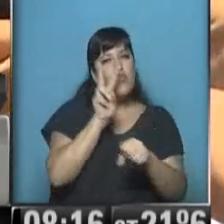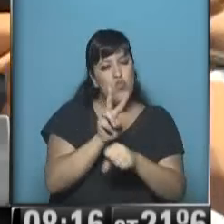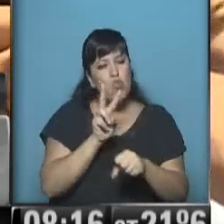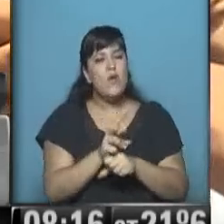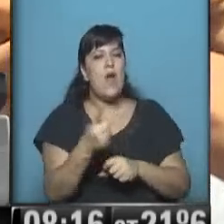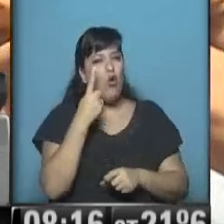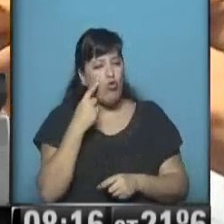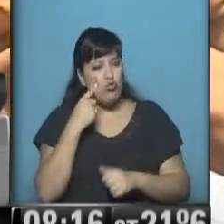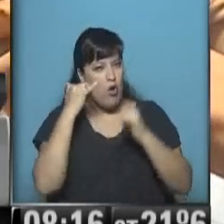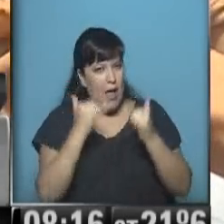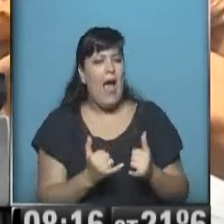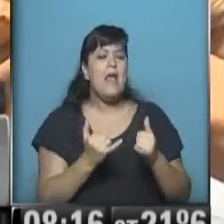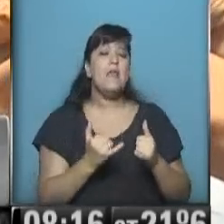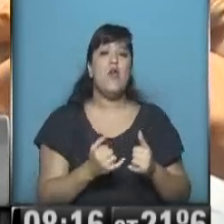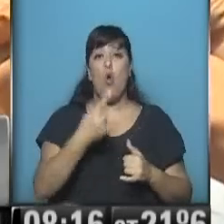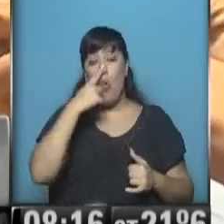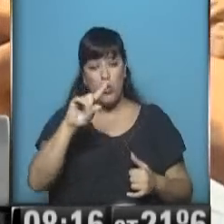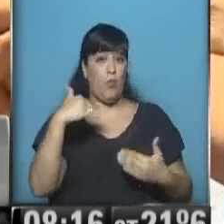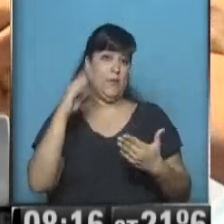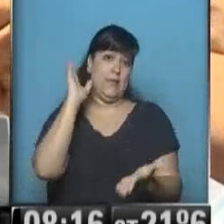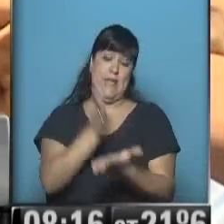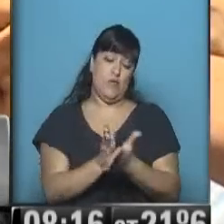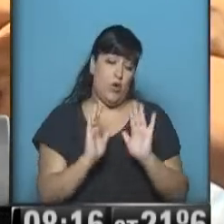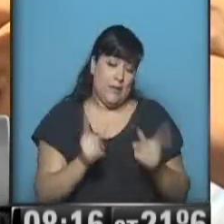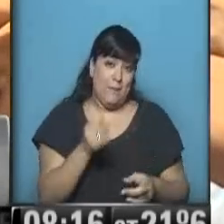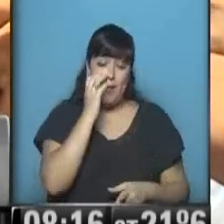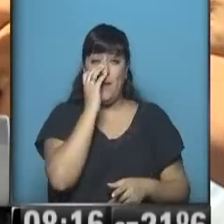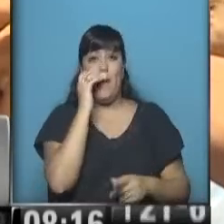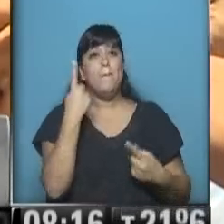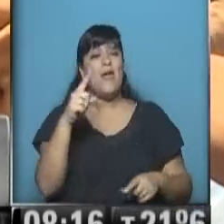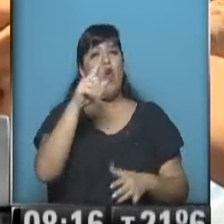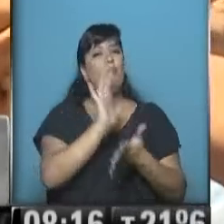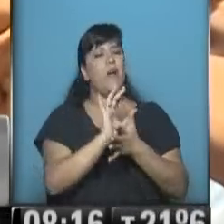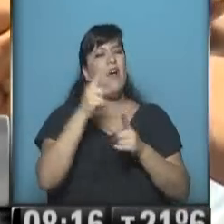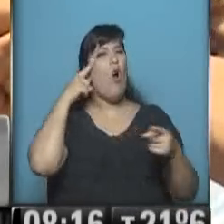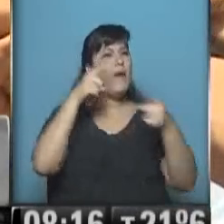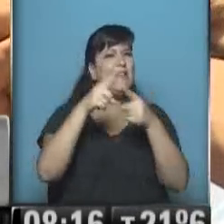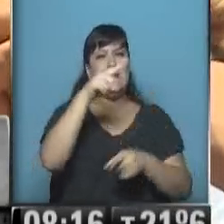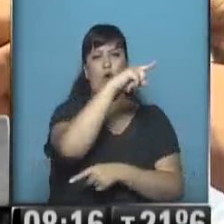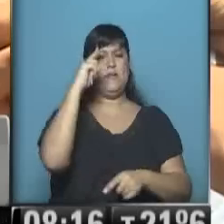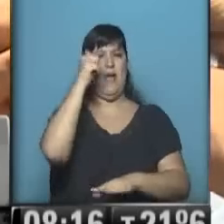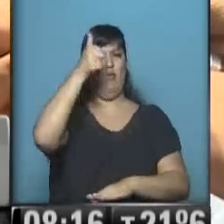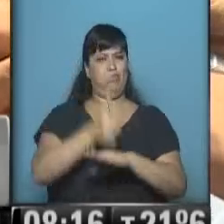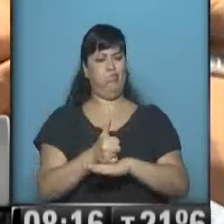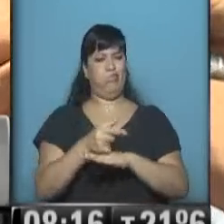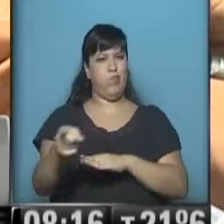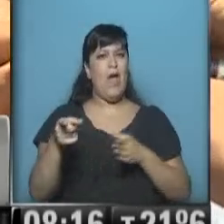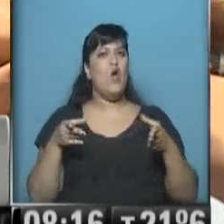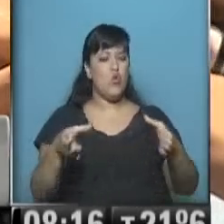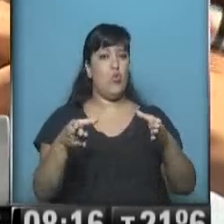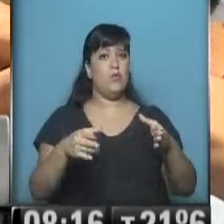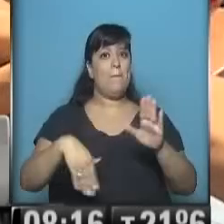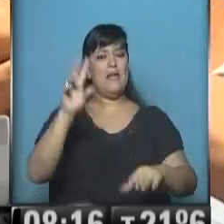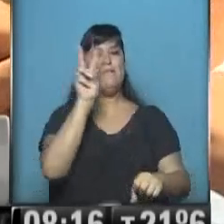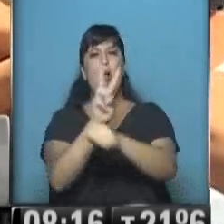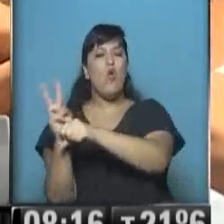controles y, por supuesto, como último recurso, sanciones. La idea es que el Estado esté presente en todas las rutas argentinas más transitadas para